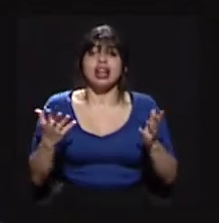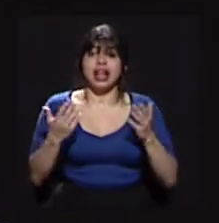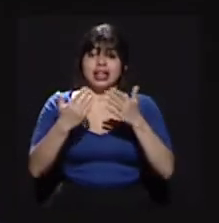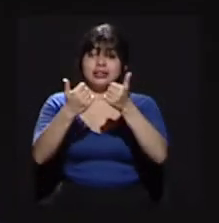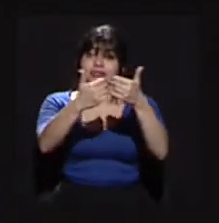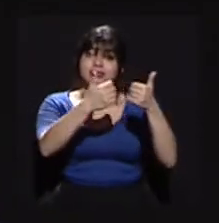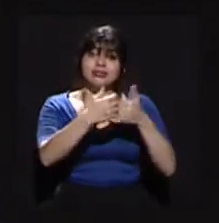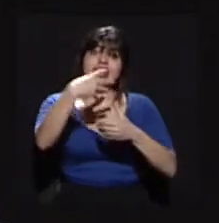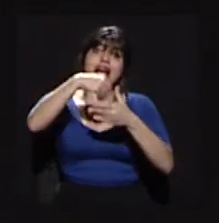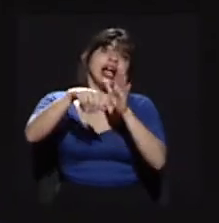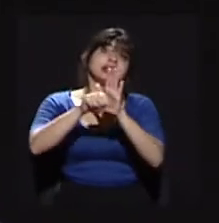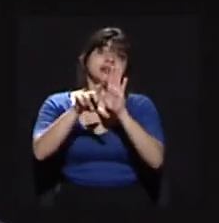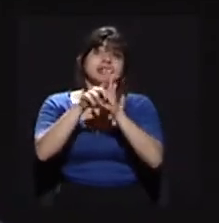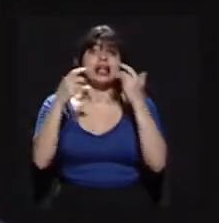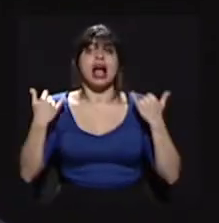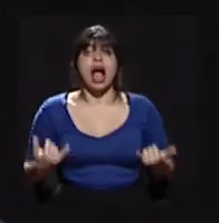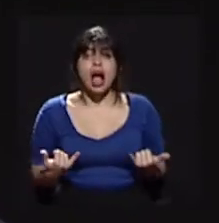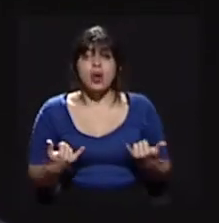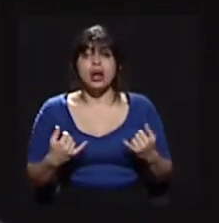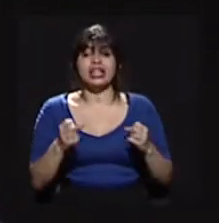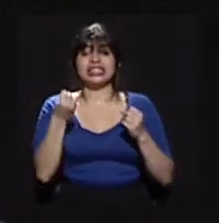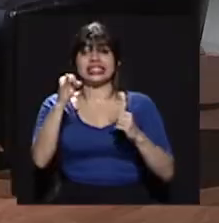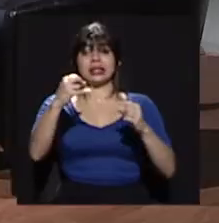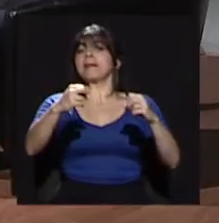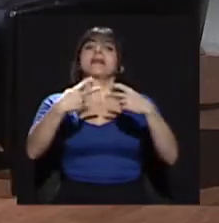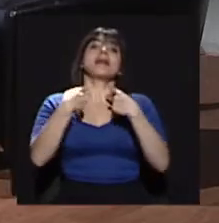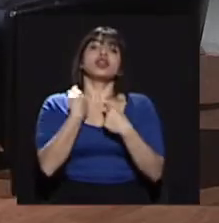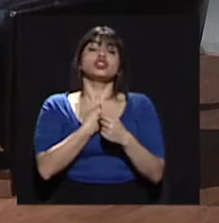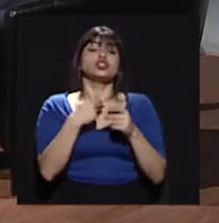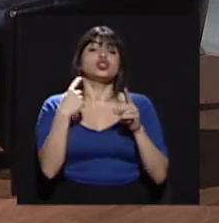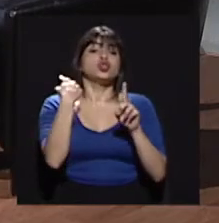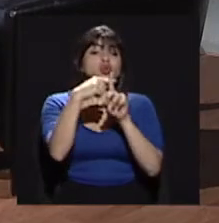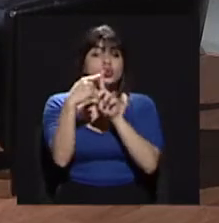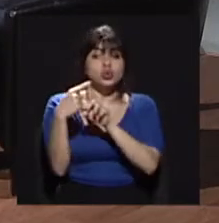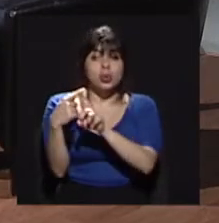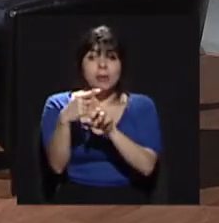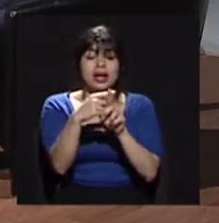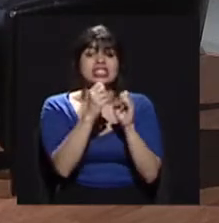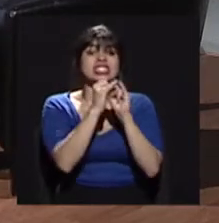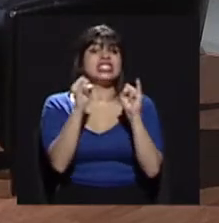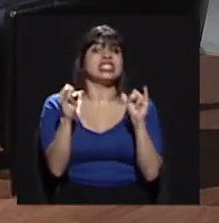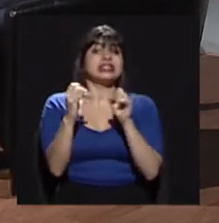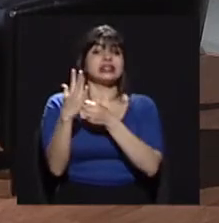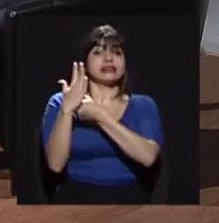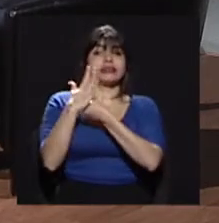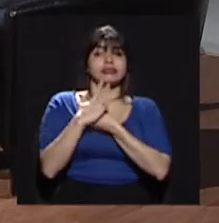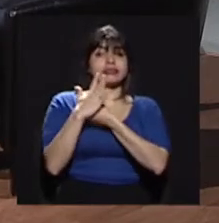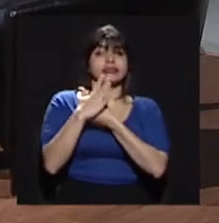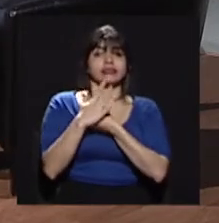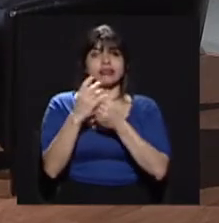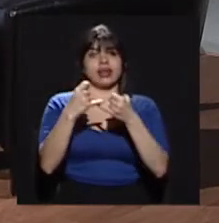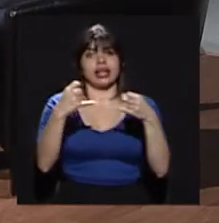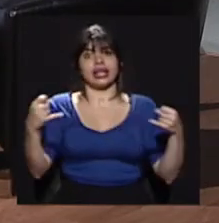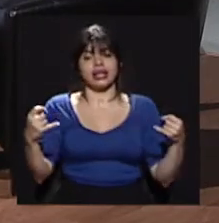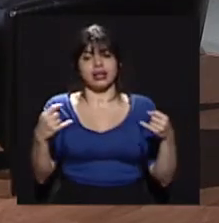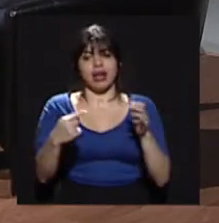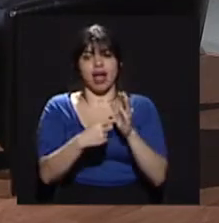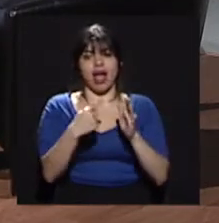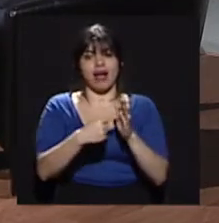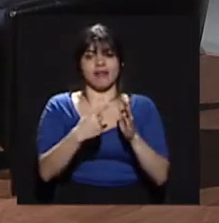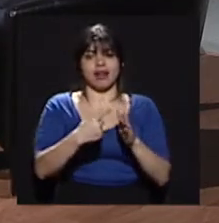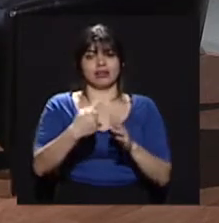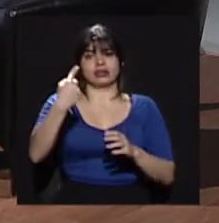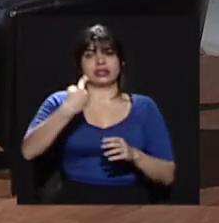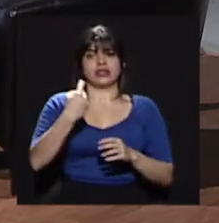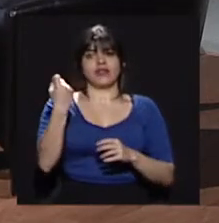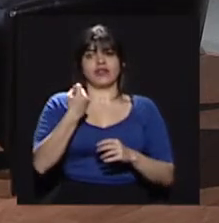que en la asamblea legislativa hoy sí nos permitiera sumar sin las presiones propias de una línea que a veces se impone de manera muy